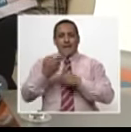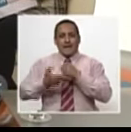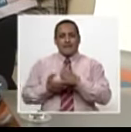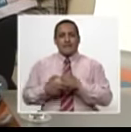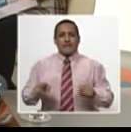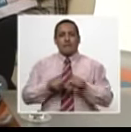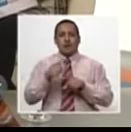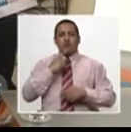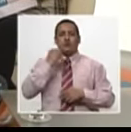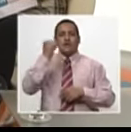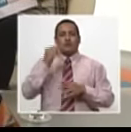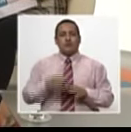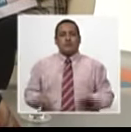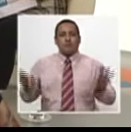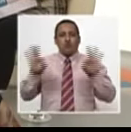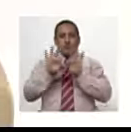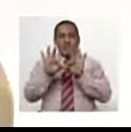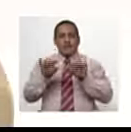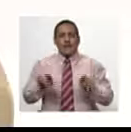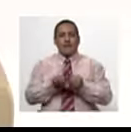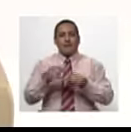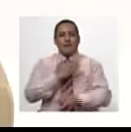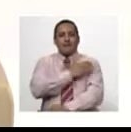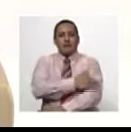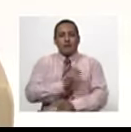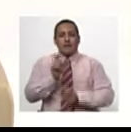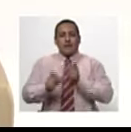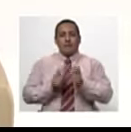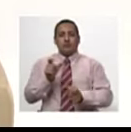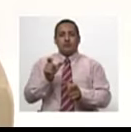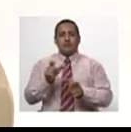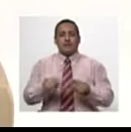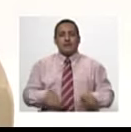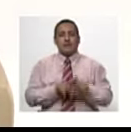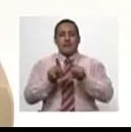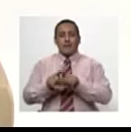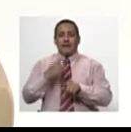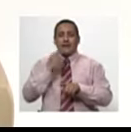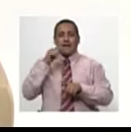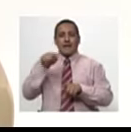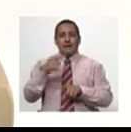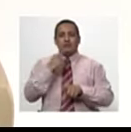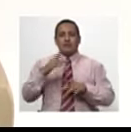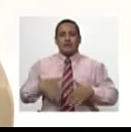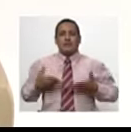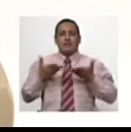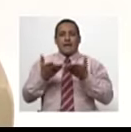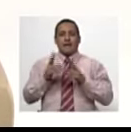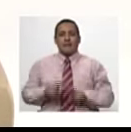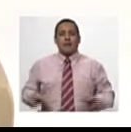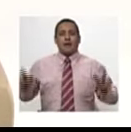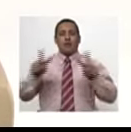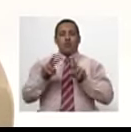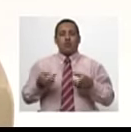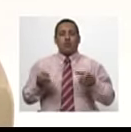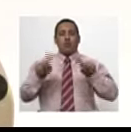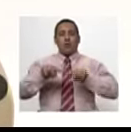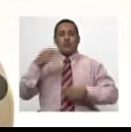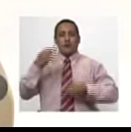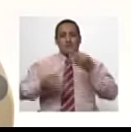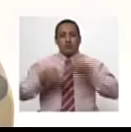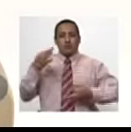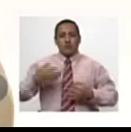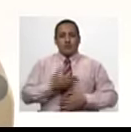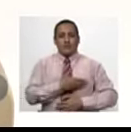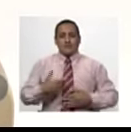garantizar los derechos fundamentales, el bienestar de la población. Y eso se pone en riesgo cuando el presupuesto